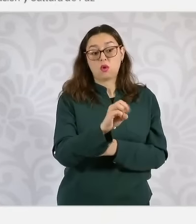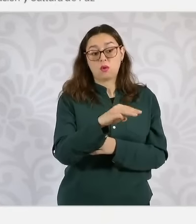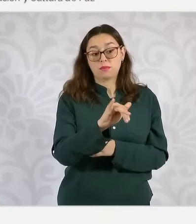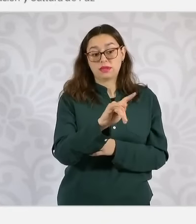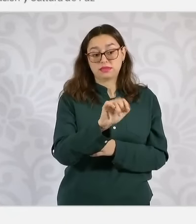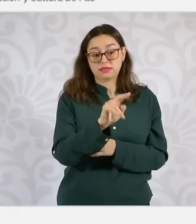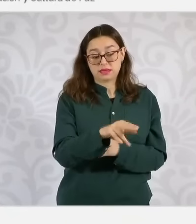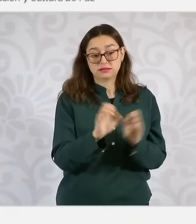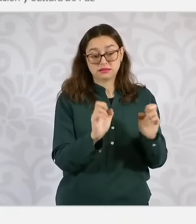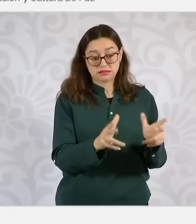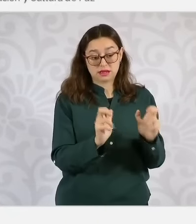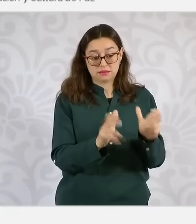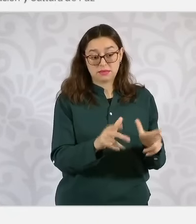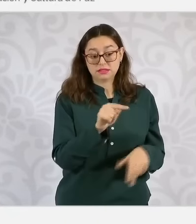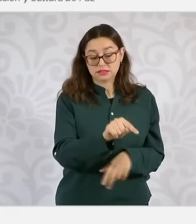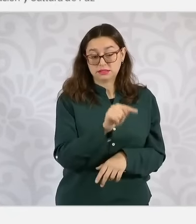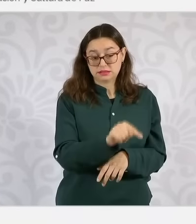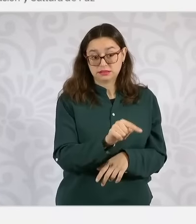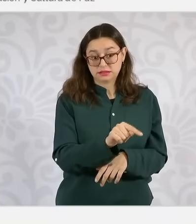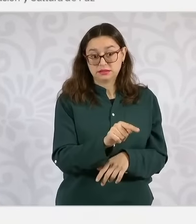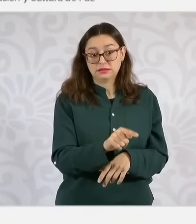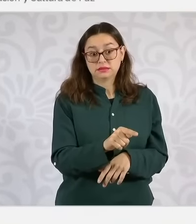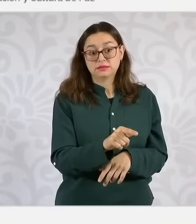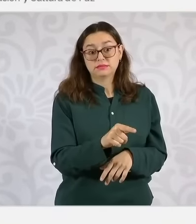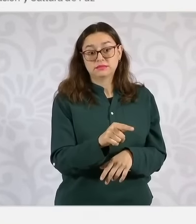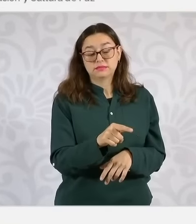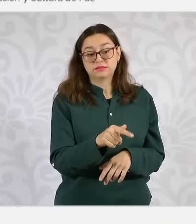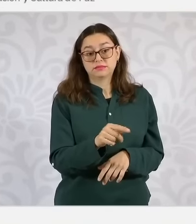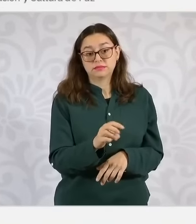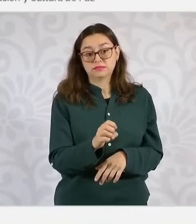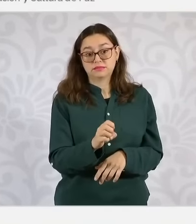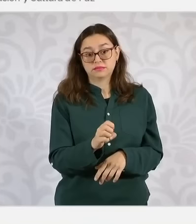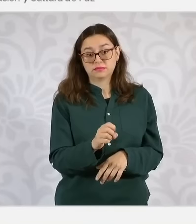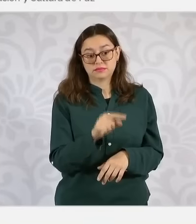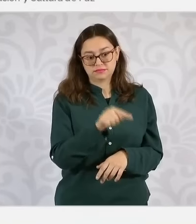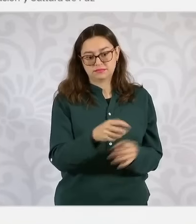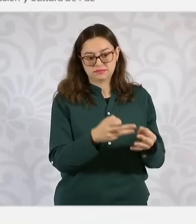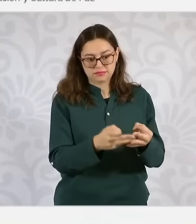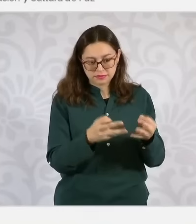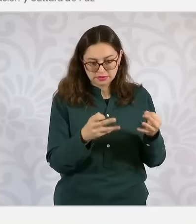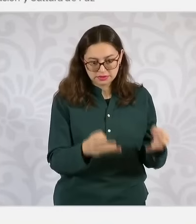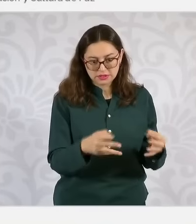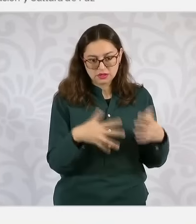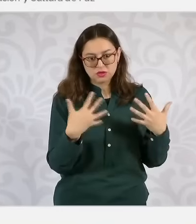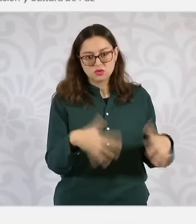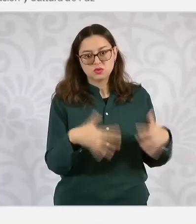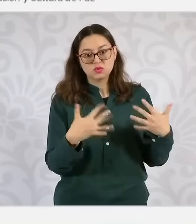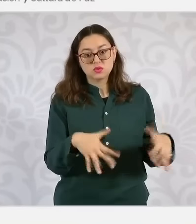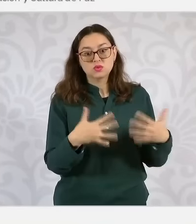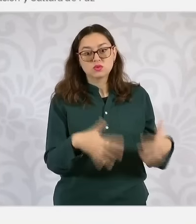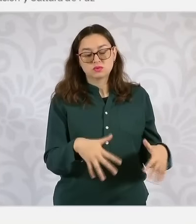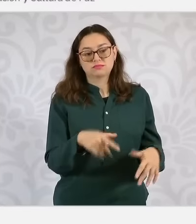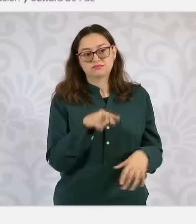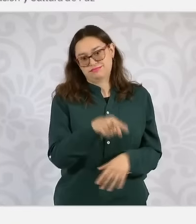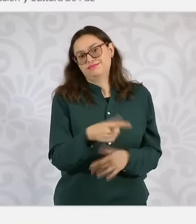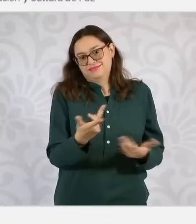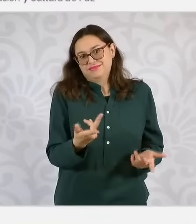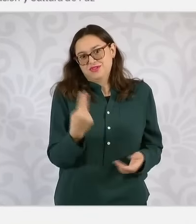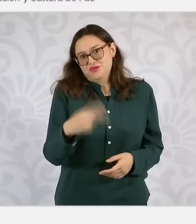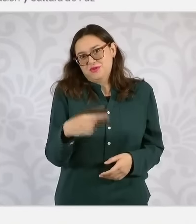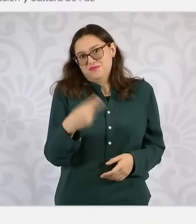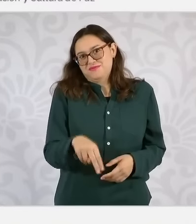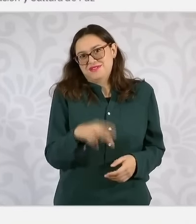en Chiapas, en Comitán, la tierra de nuestra admirada y querida y que lleva su nombre la universidad,